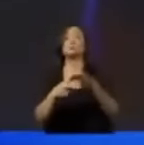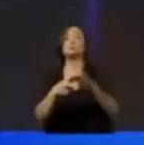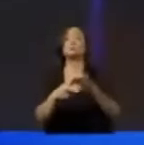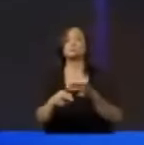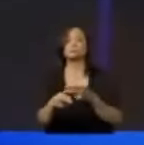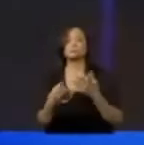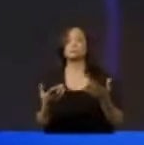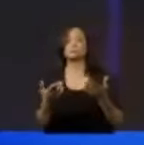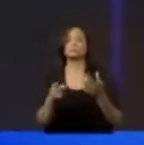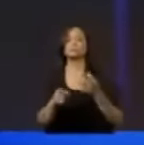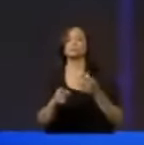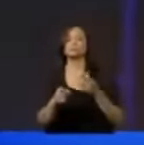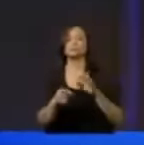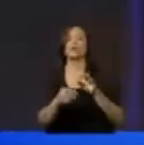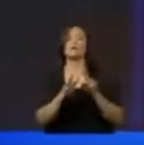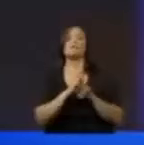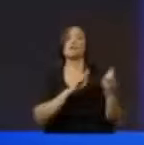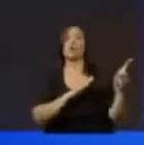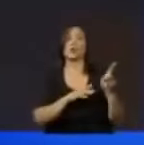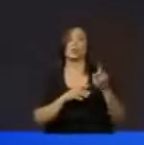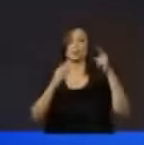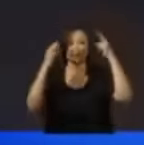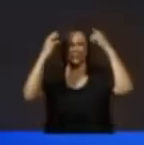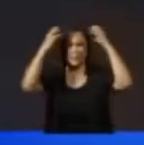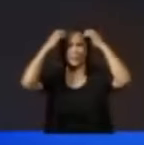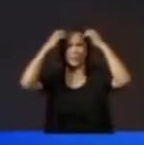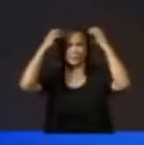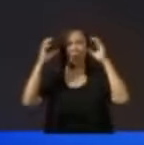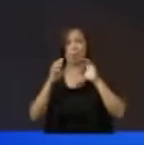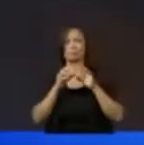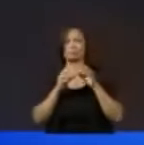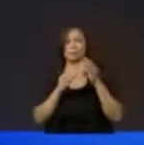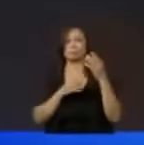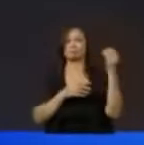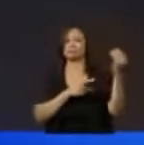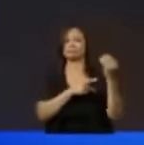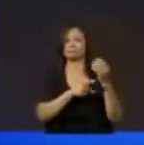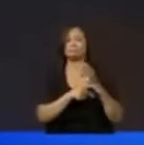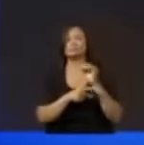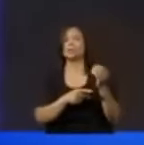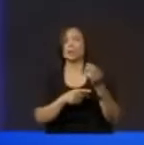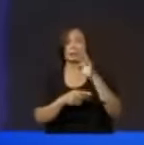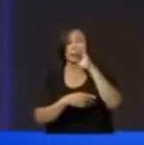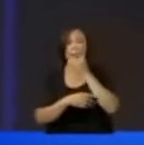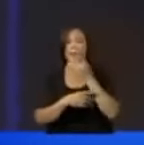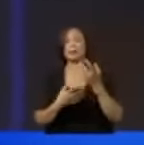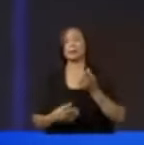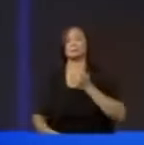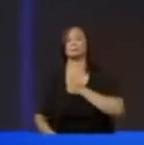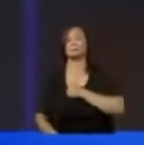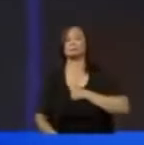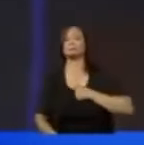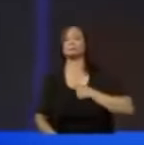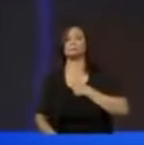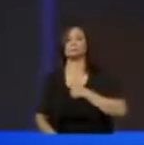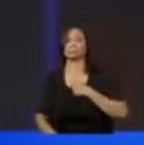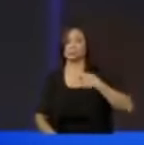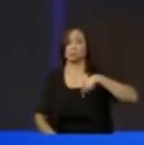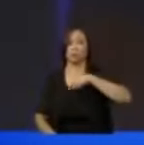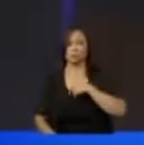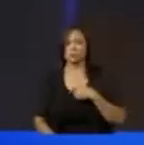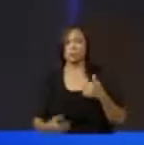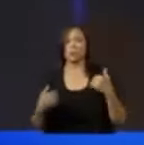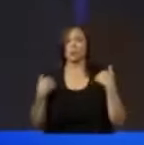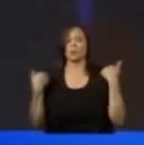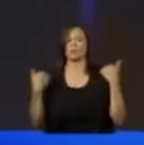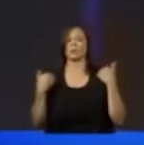llamado comúnmente fuga de cerebros. La República Dominicana, es lamentable que nuestros